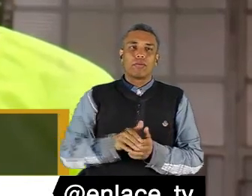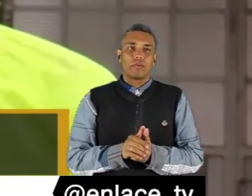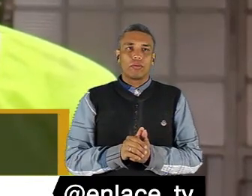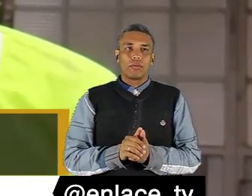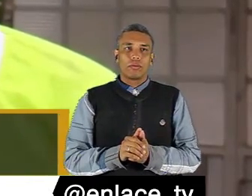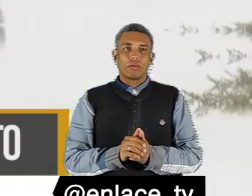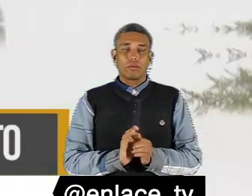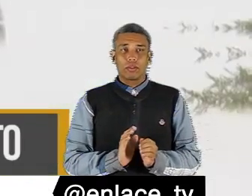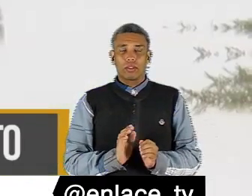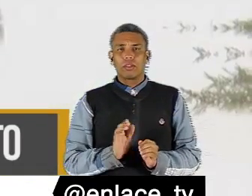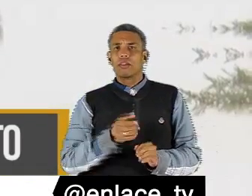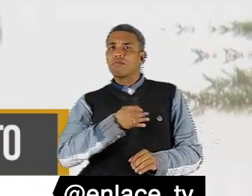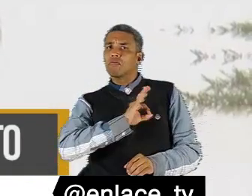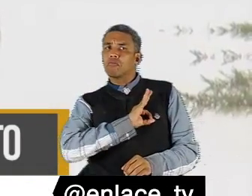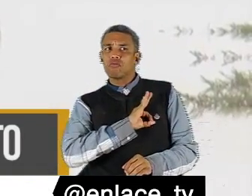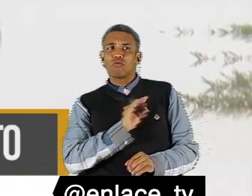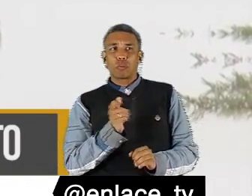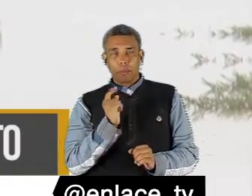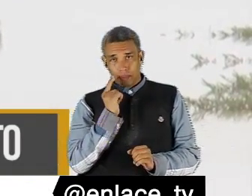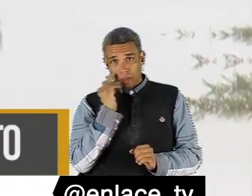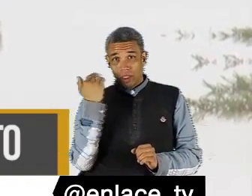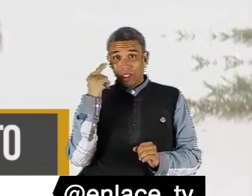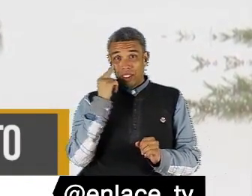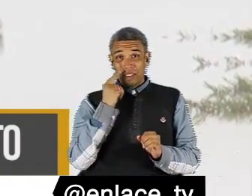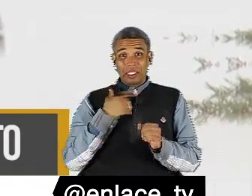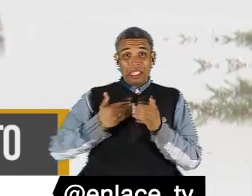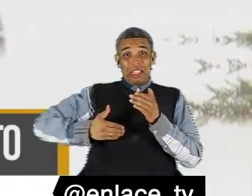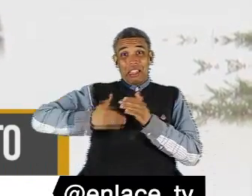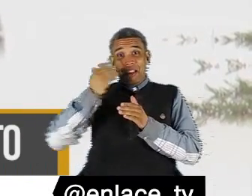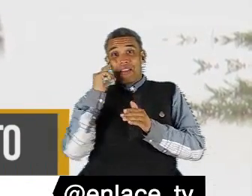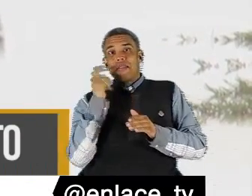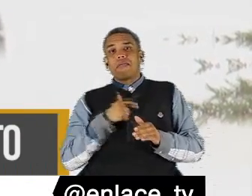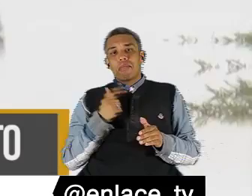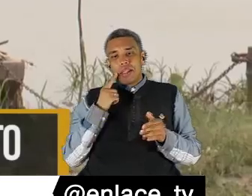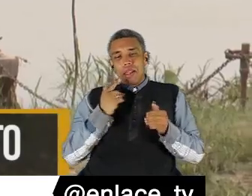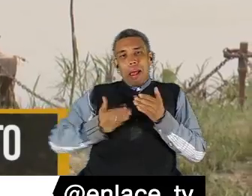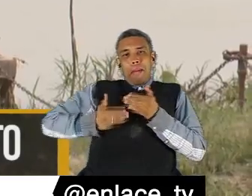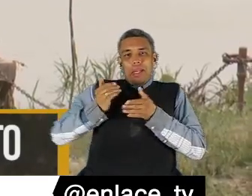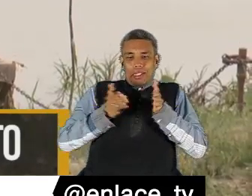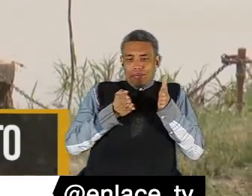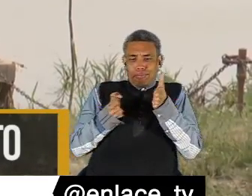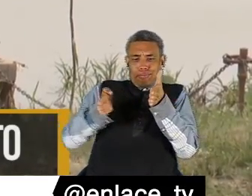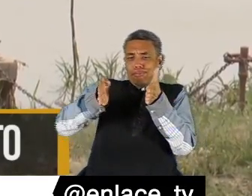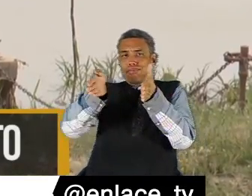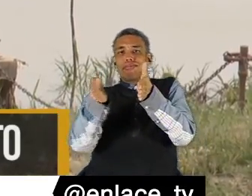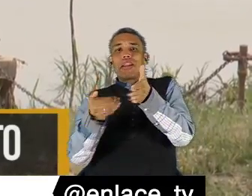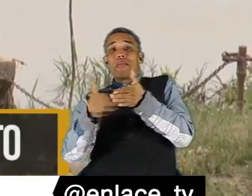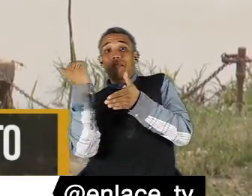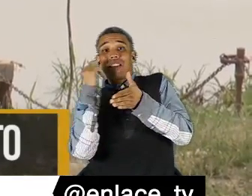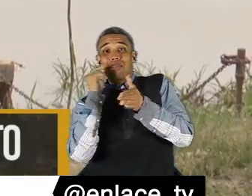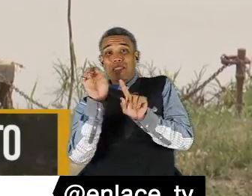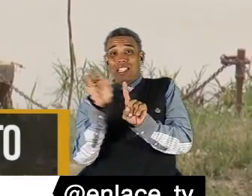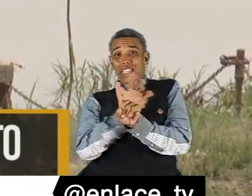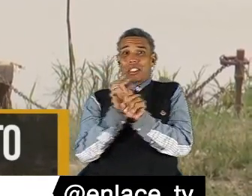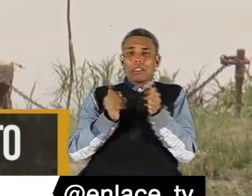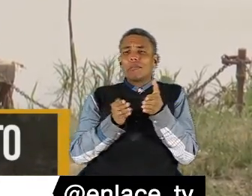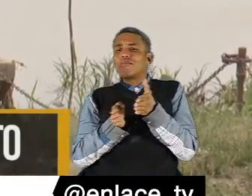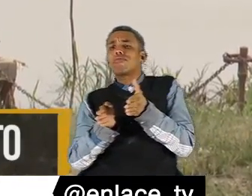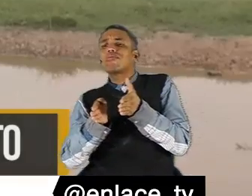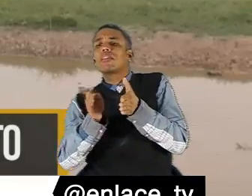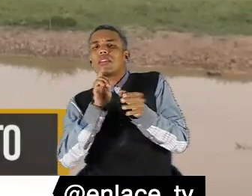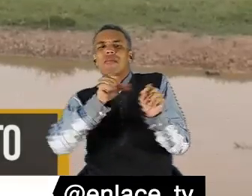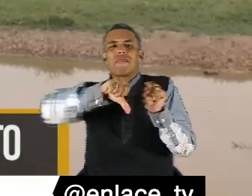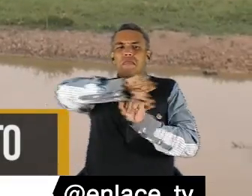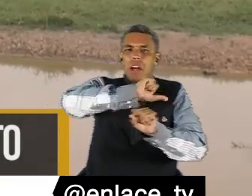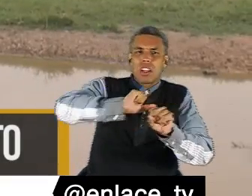general que comprende desde la cabecera del corregimiento El Llanito, la ciénaga alrededor y los escenarios deportivos, tanto como las escuelas